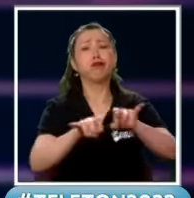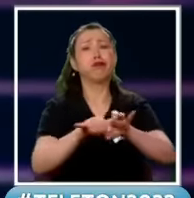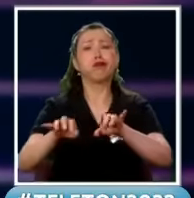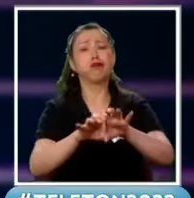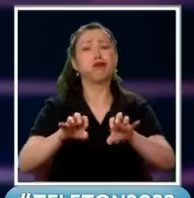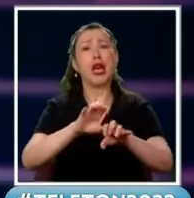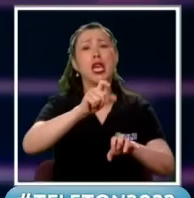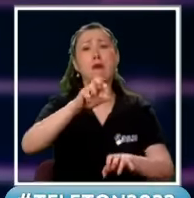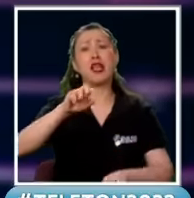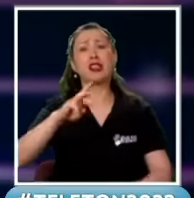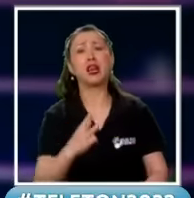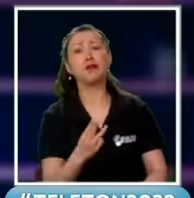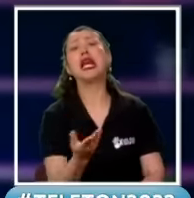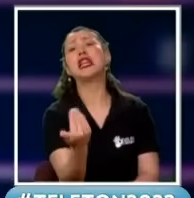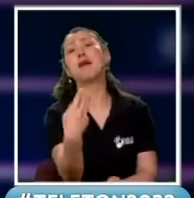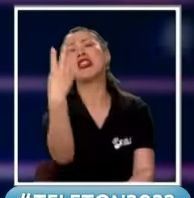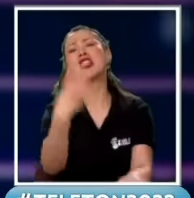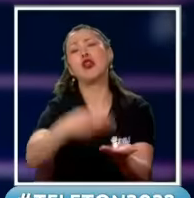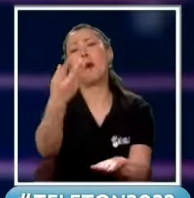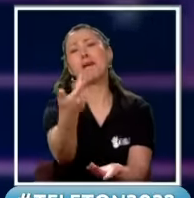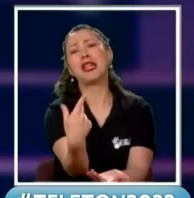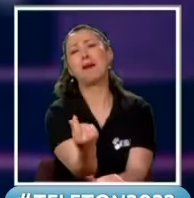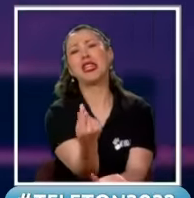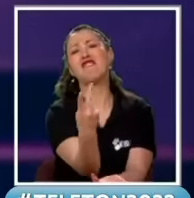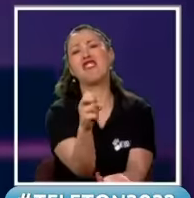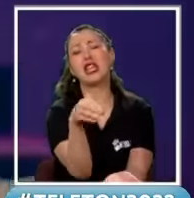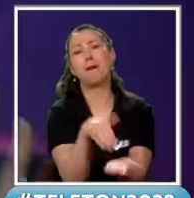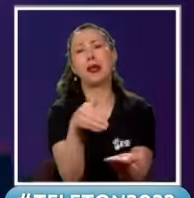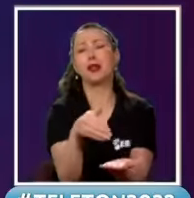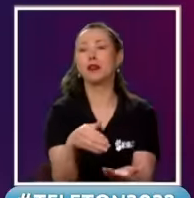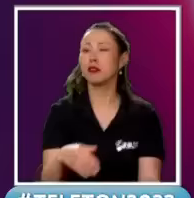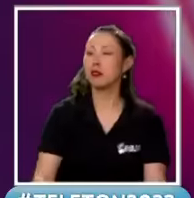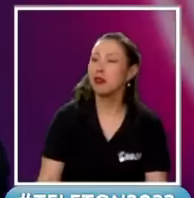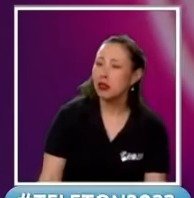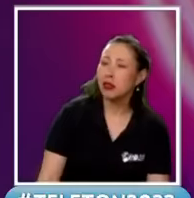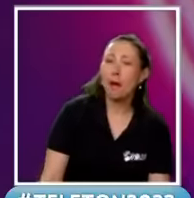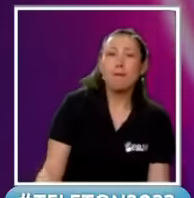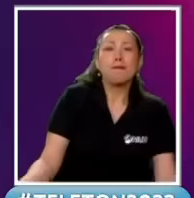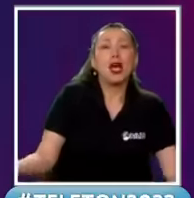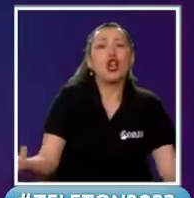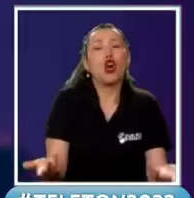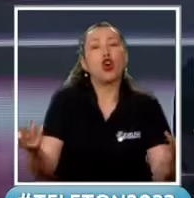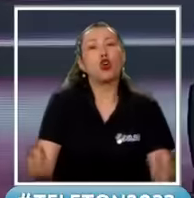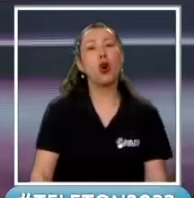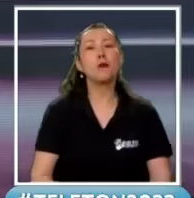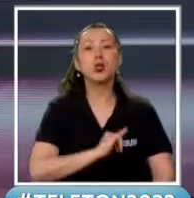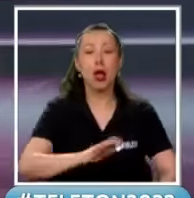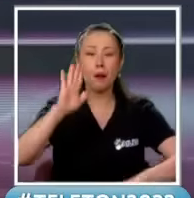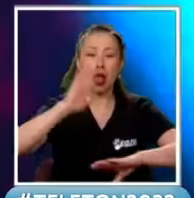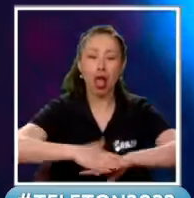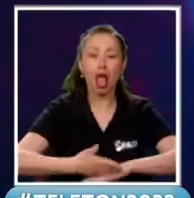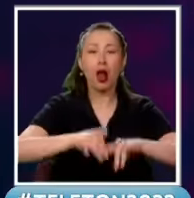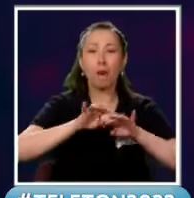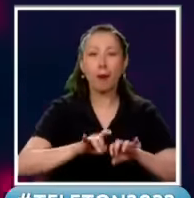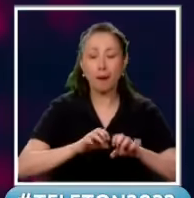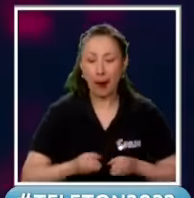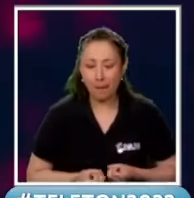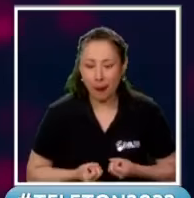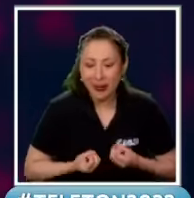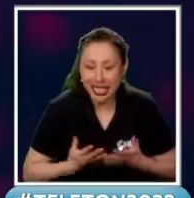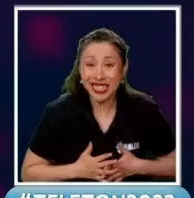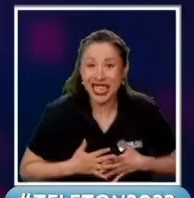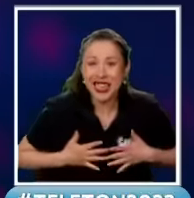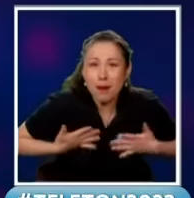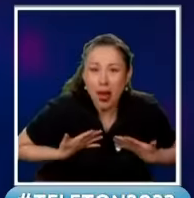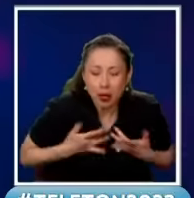Pasa 20 lucas, me dice. Pero ¿cómo es posible que uno esté, weón, recurriendo al computador para expresar sentimientos?